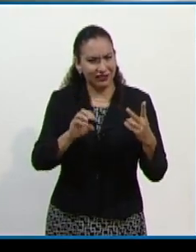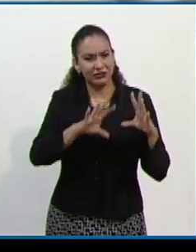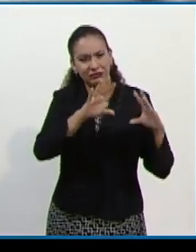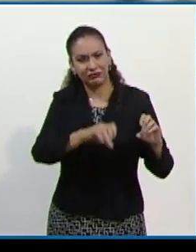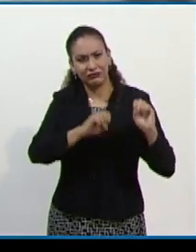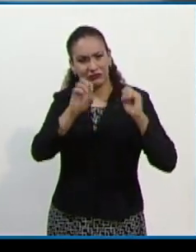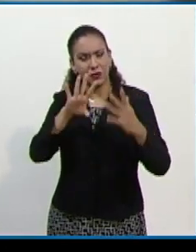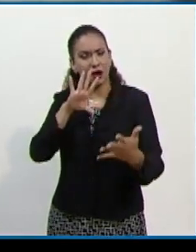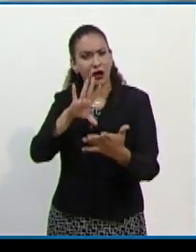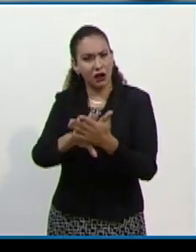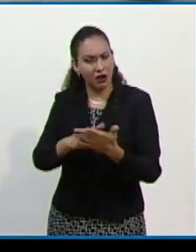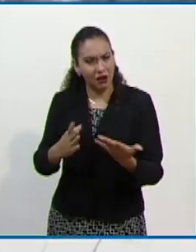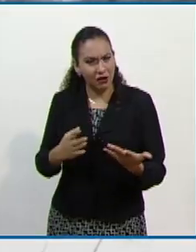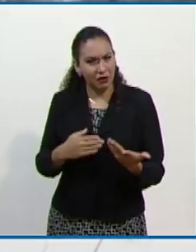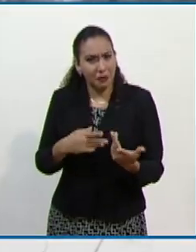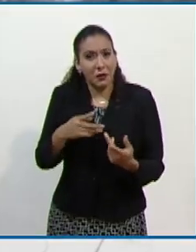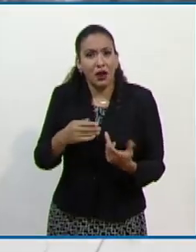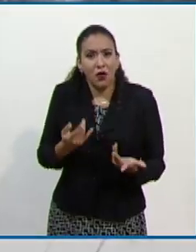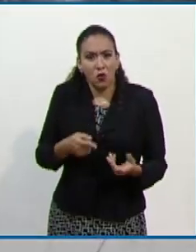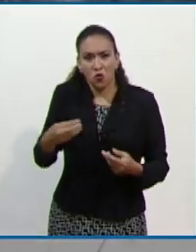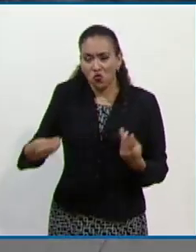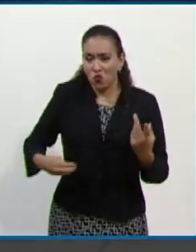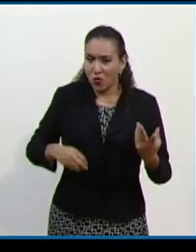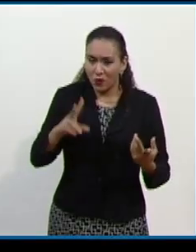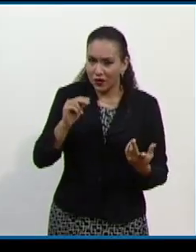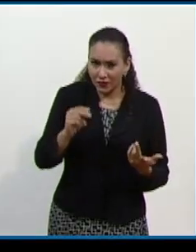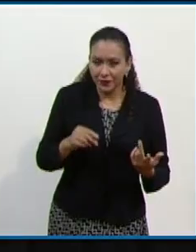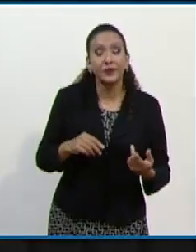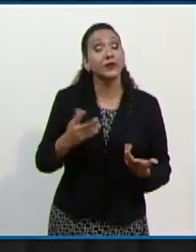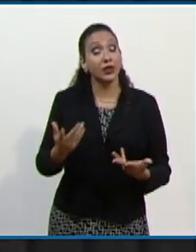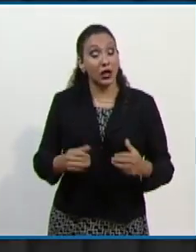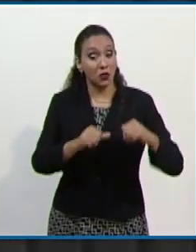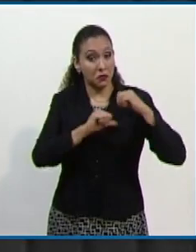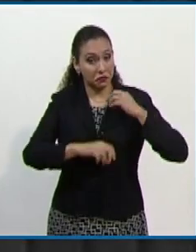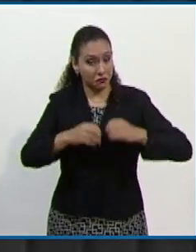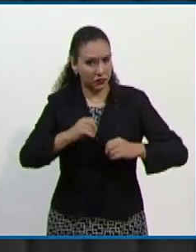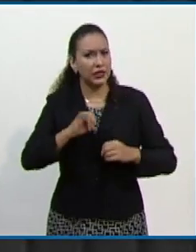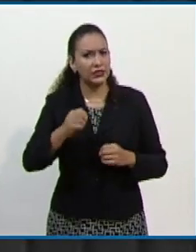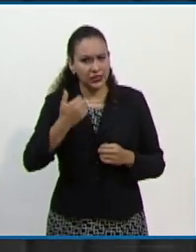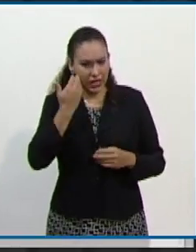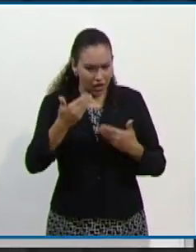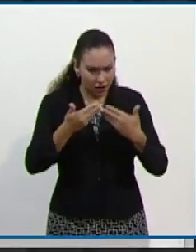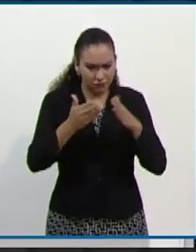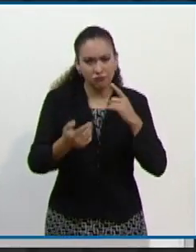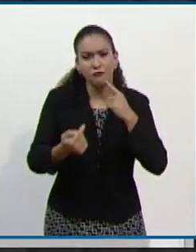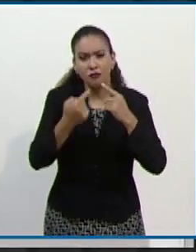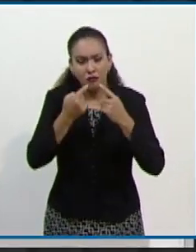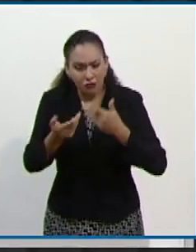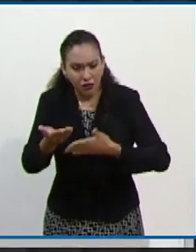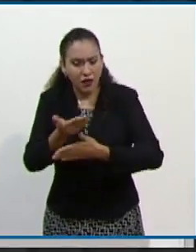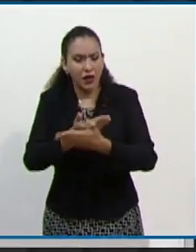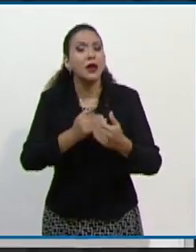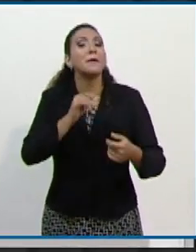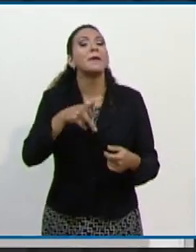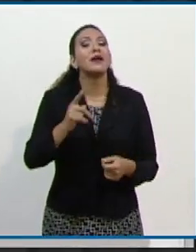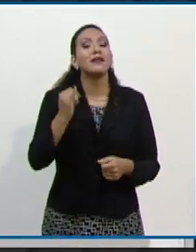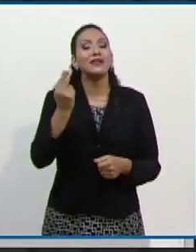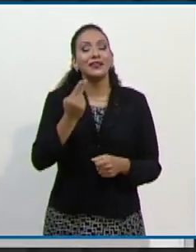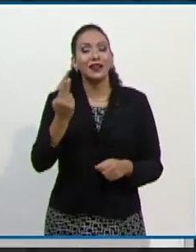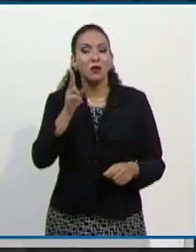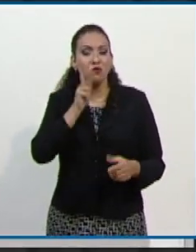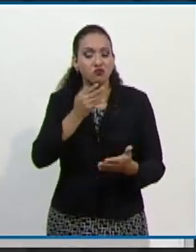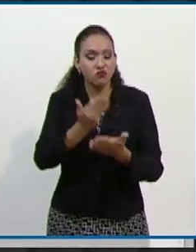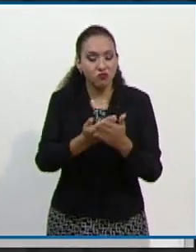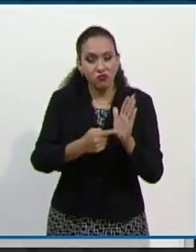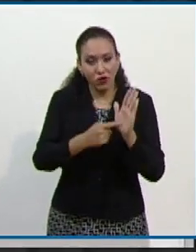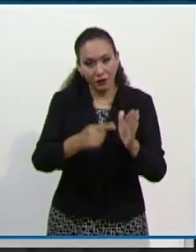Velázquez, puntualizó que el Poder Judicial no está cerrado al diálogo y precisó que todo cambio debe partir de bases objetivas y llevarse a